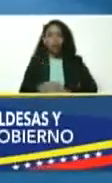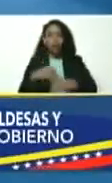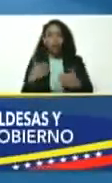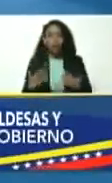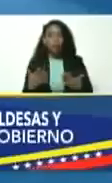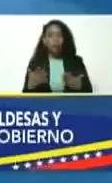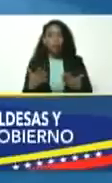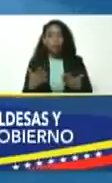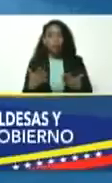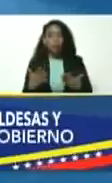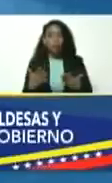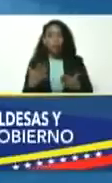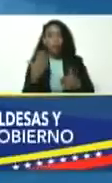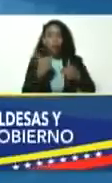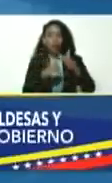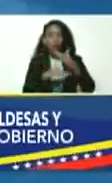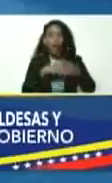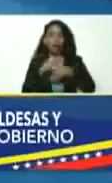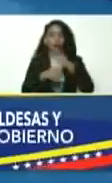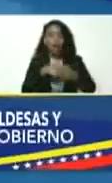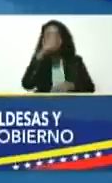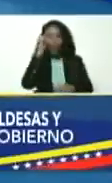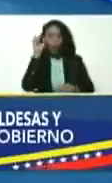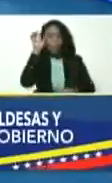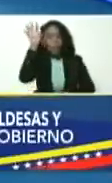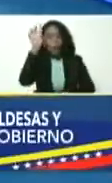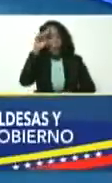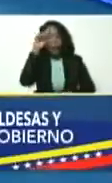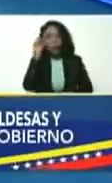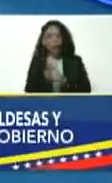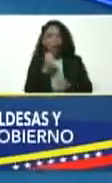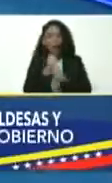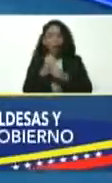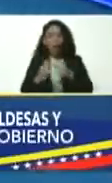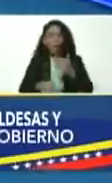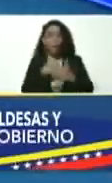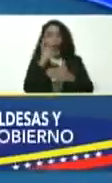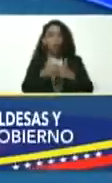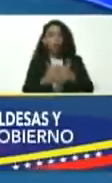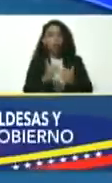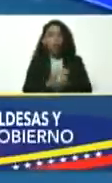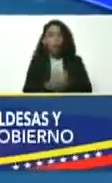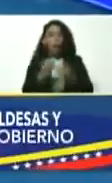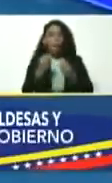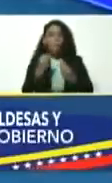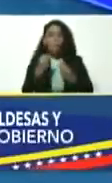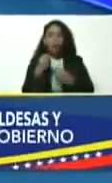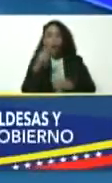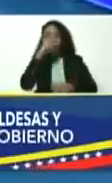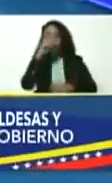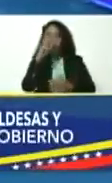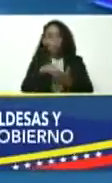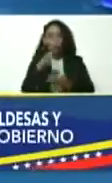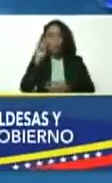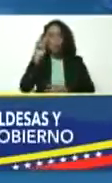lo que va a ser el mapa de obras y el proyecto para el año 2023